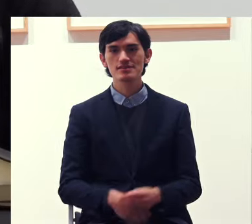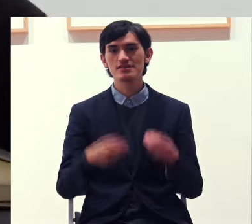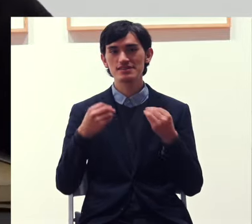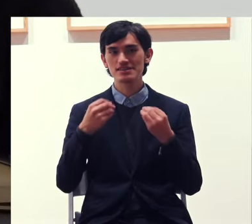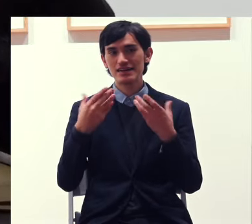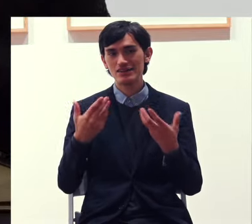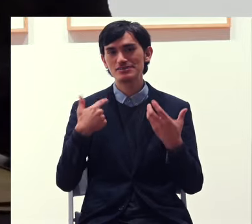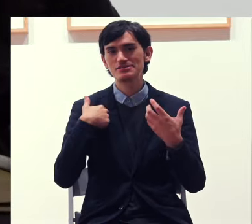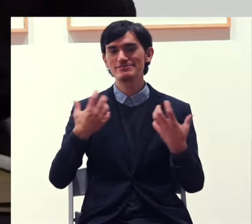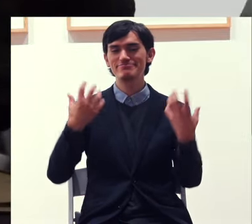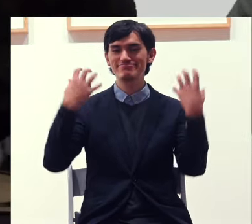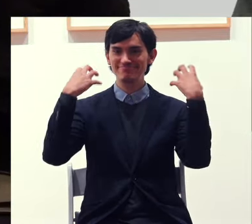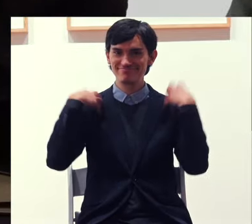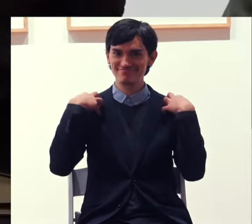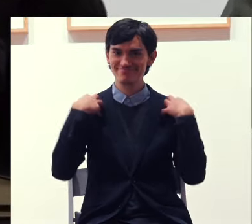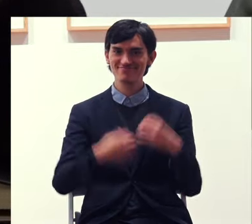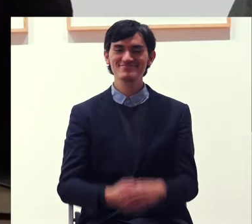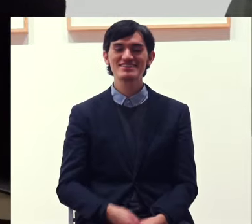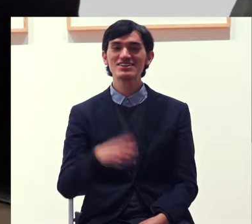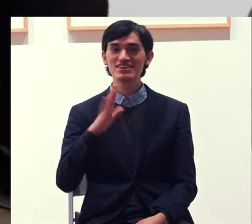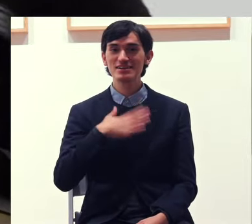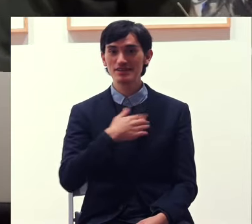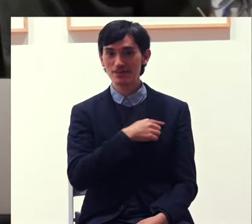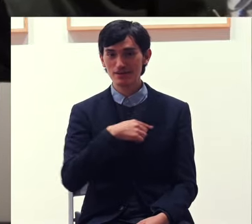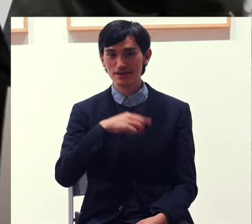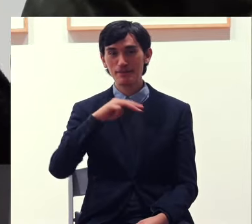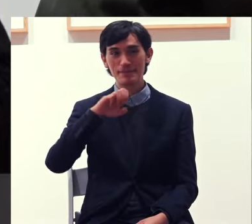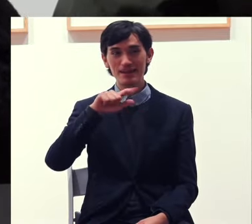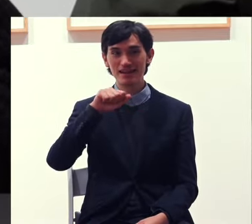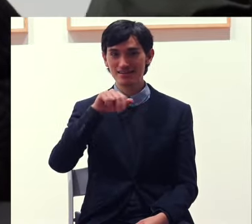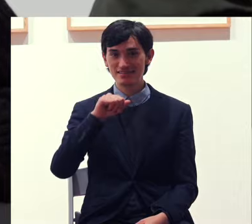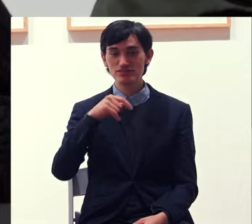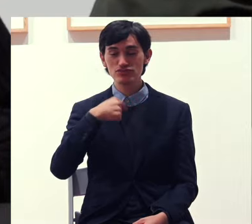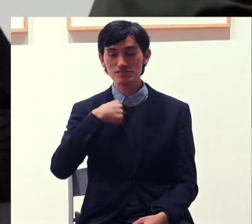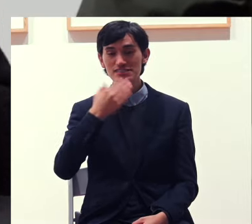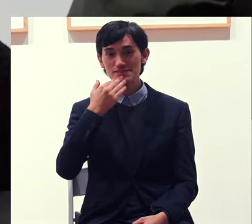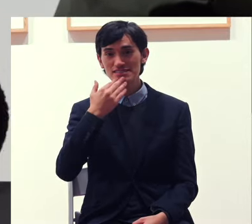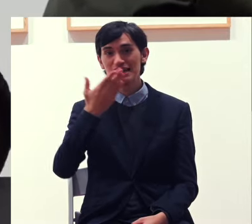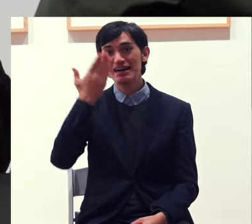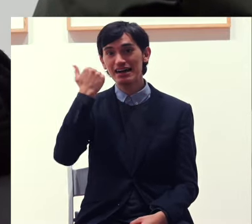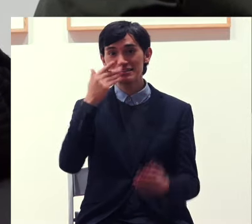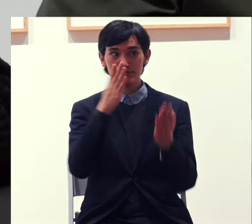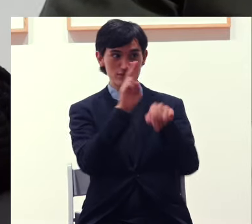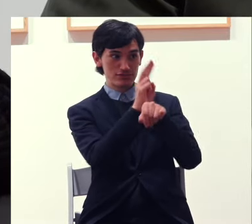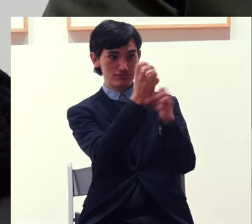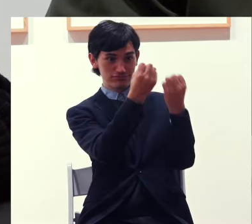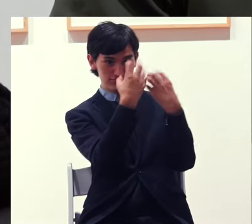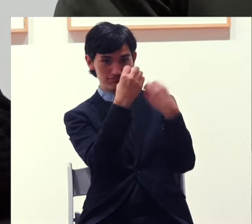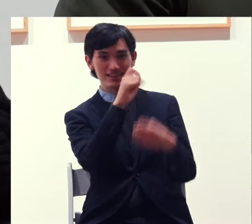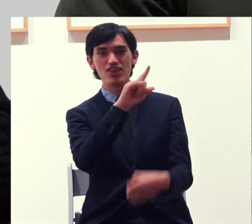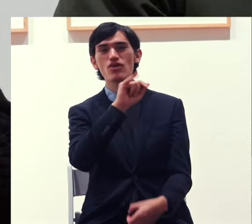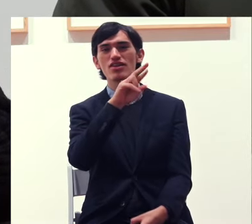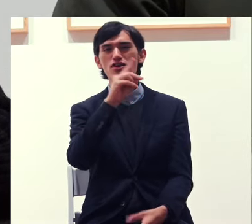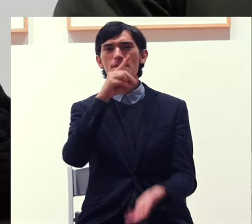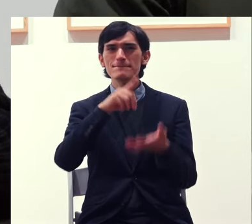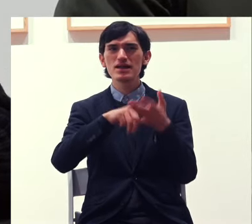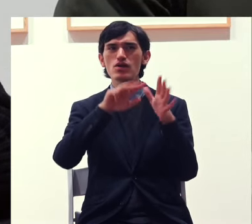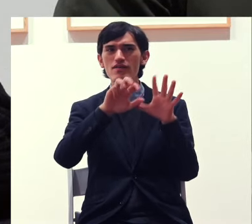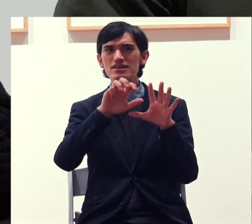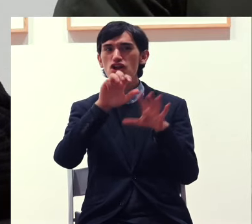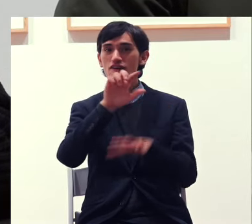Bueno, ya llegó la hora. Hola, mi nombre es Lorena Villablanca. Yo también fui alumna de